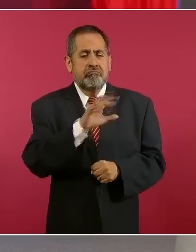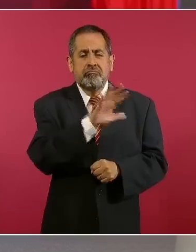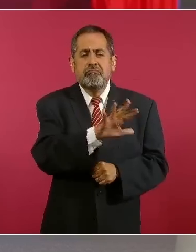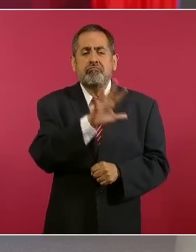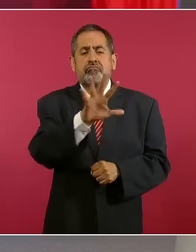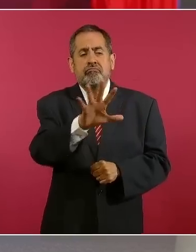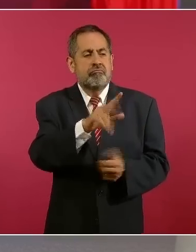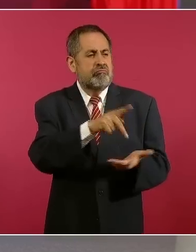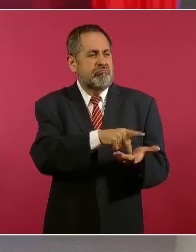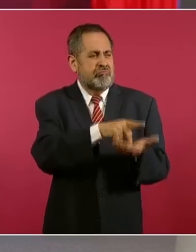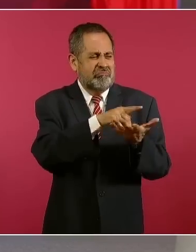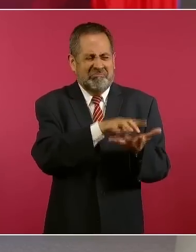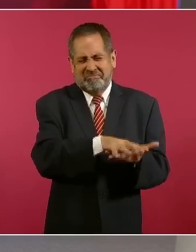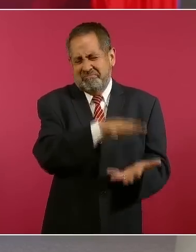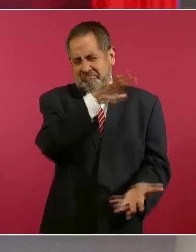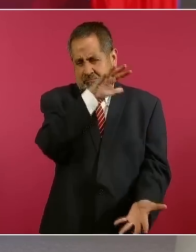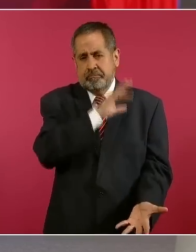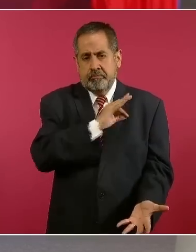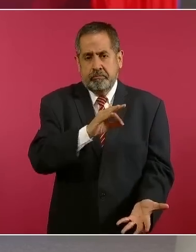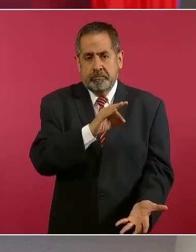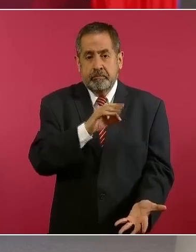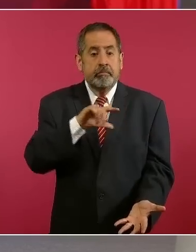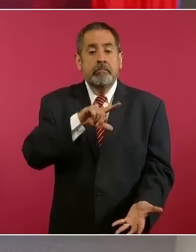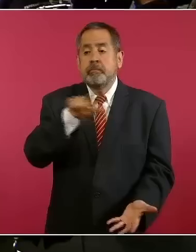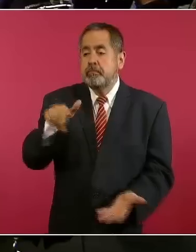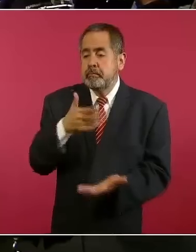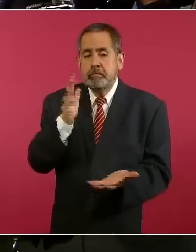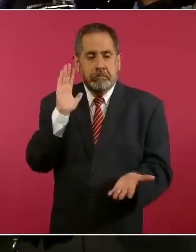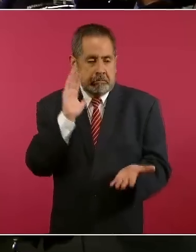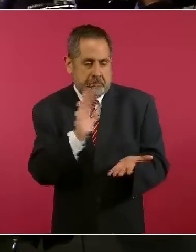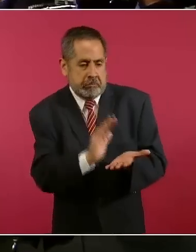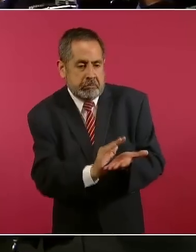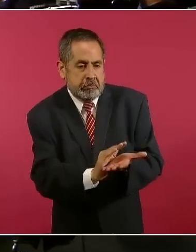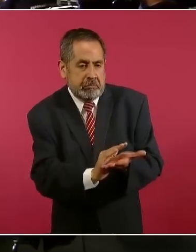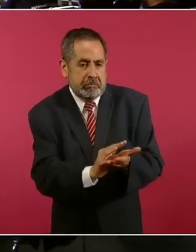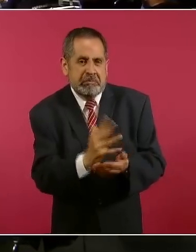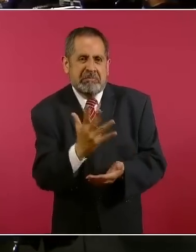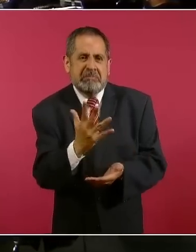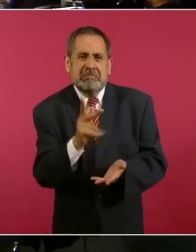a 5 kilos el salario, 5 o 5 y medio,